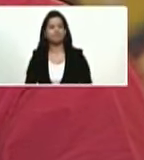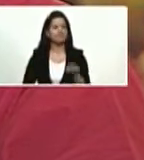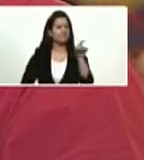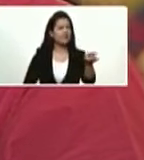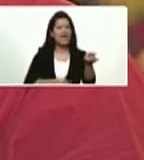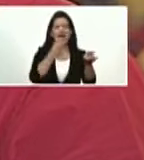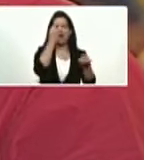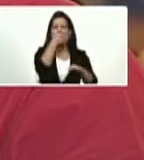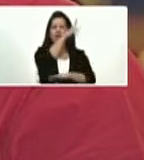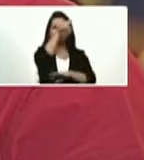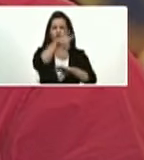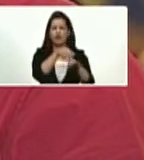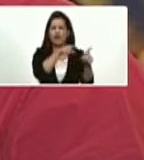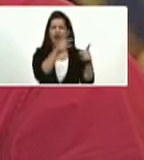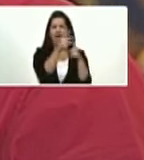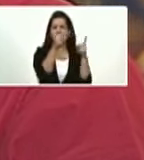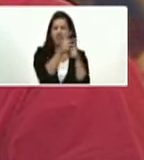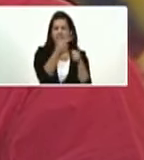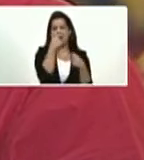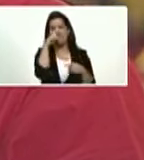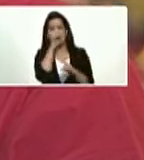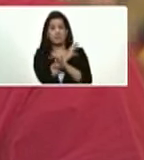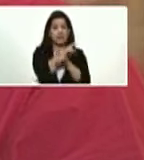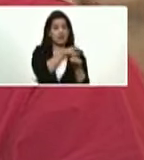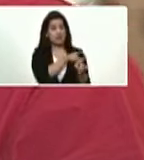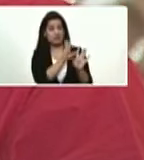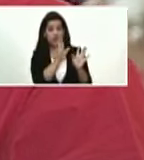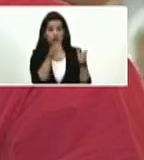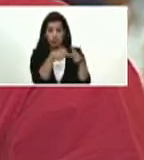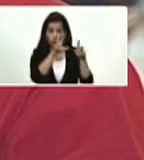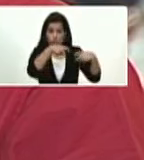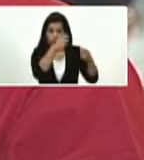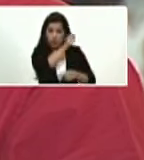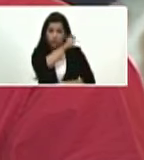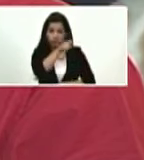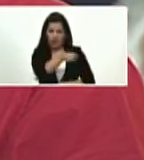Sufre pretende privatizar a favor del gran capital